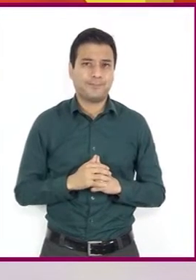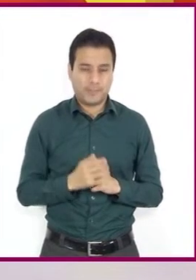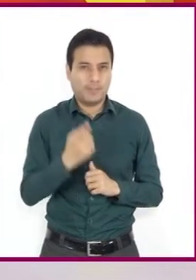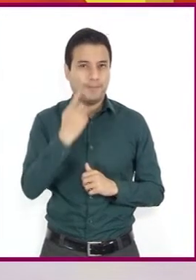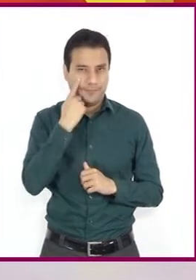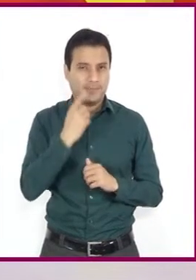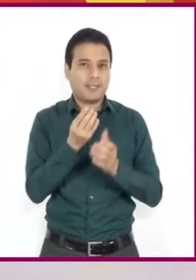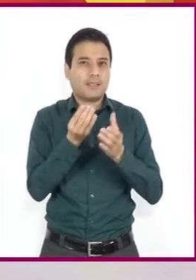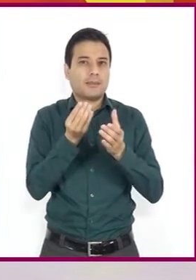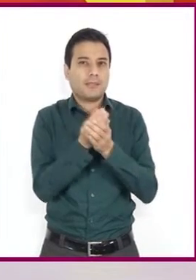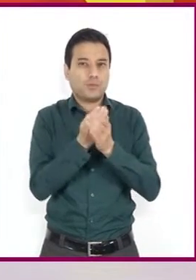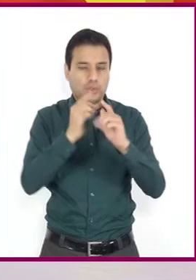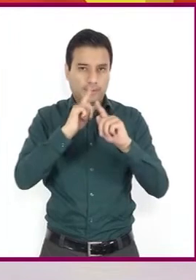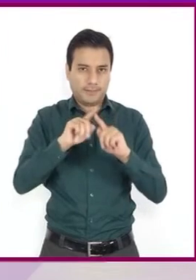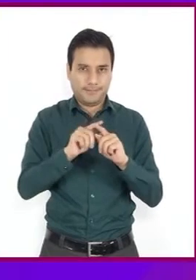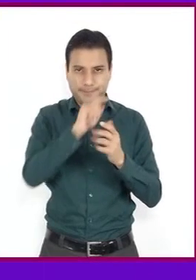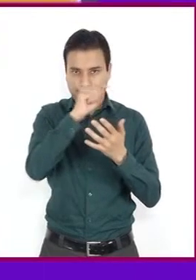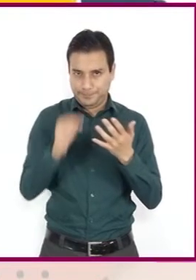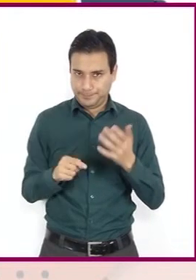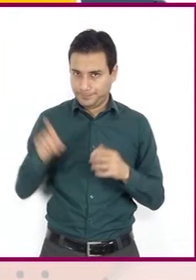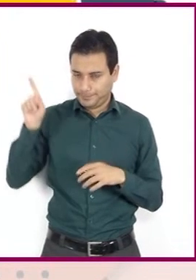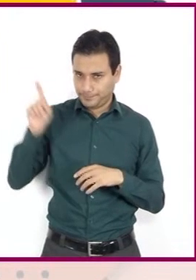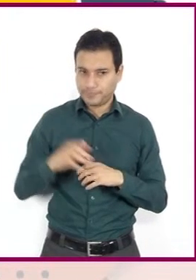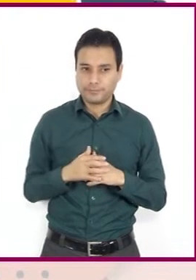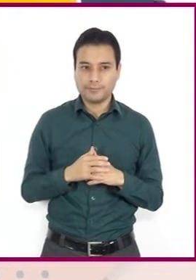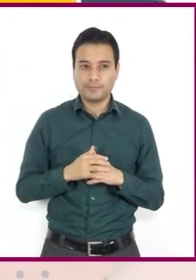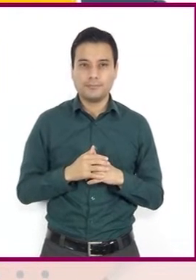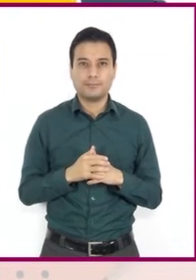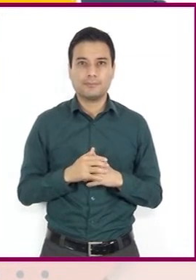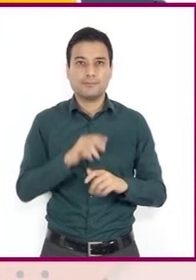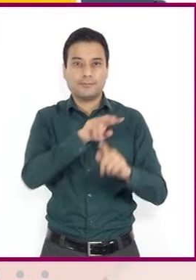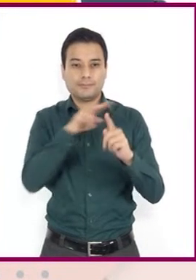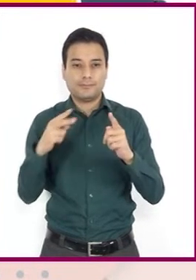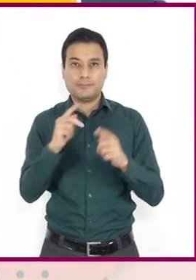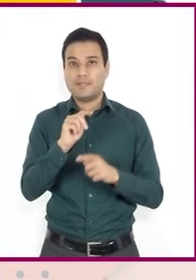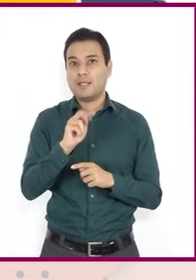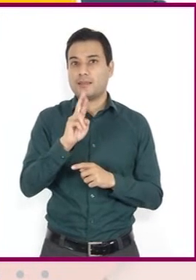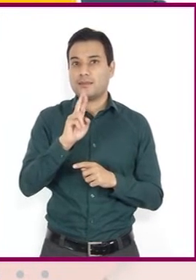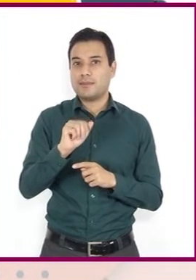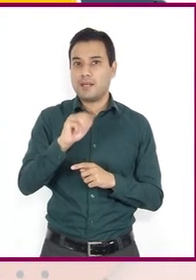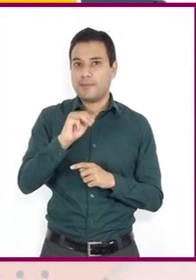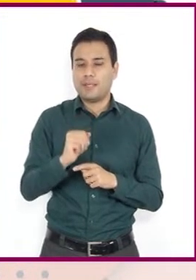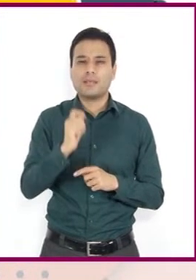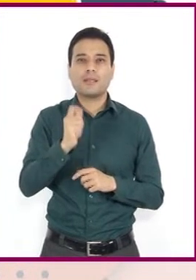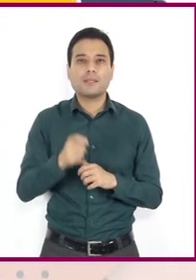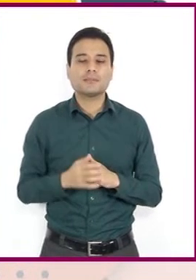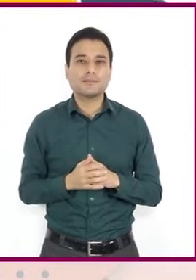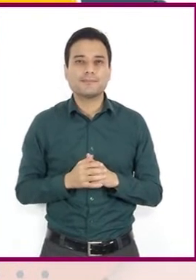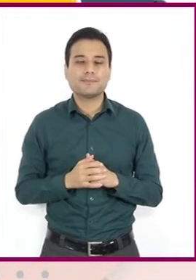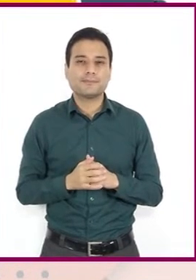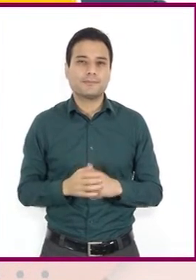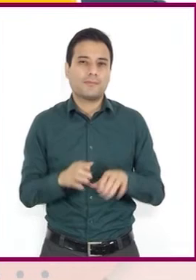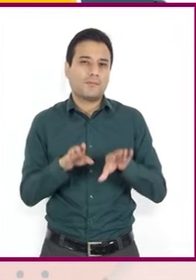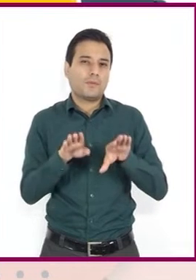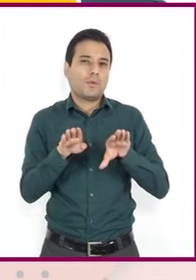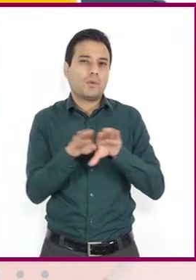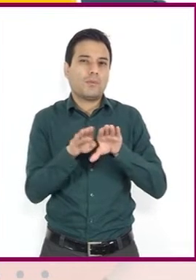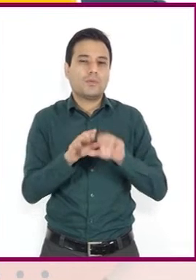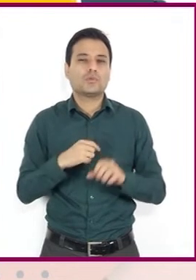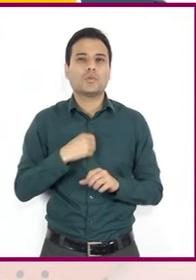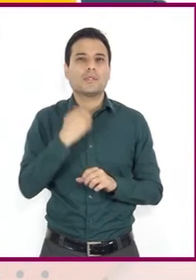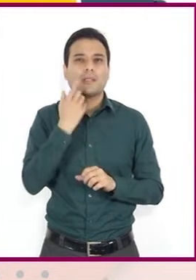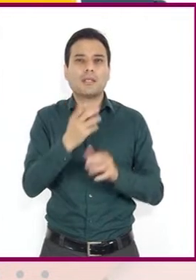Veamos los tipos de perspectivas. Perspectiva de la trama. Es la forma que se selecciona lo que se